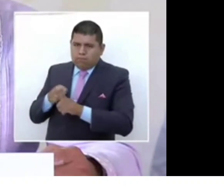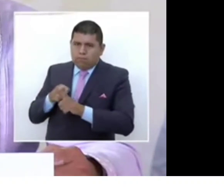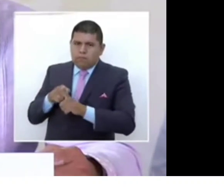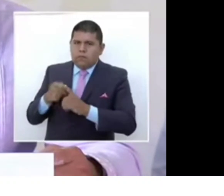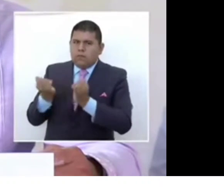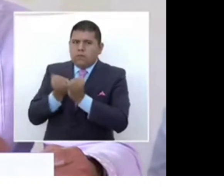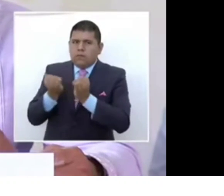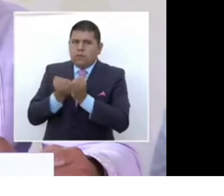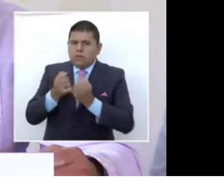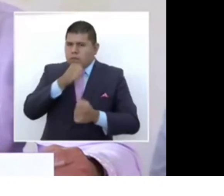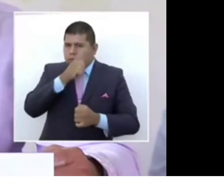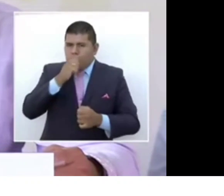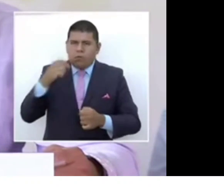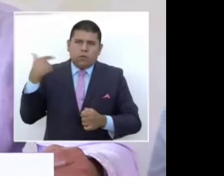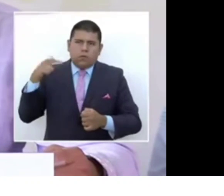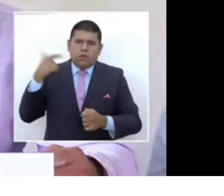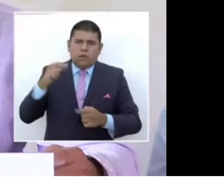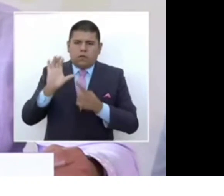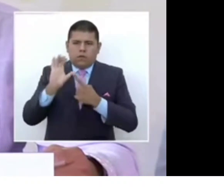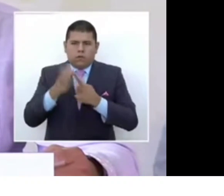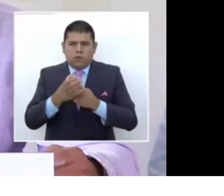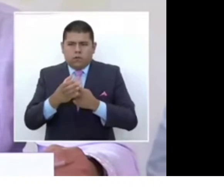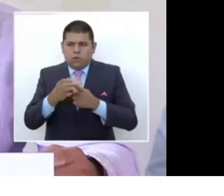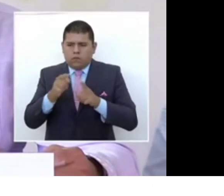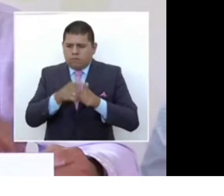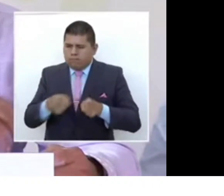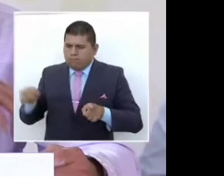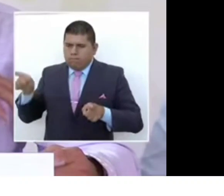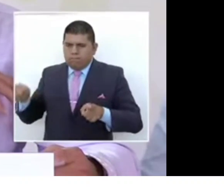a Compostela.